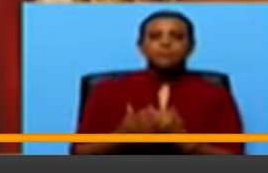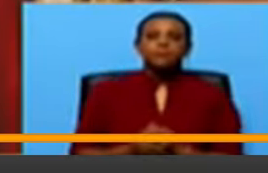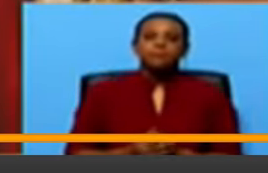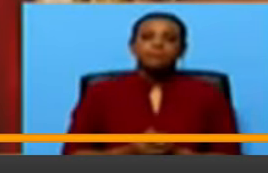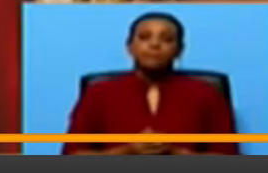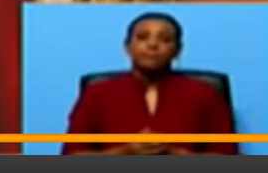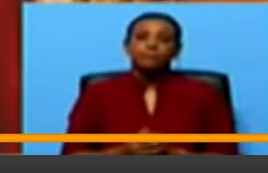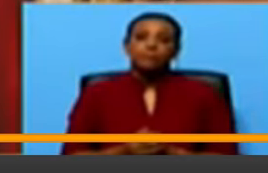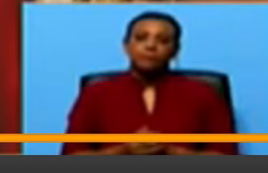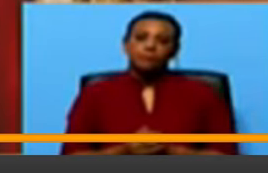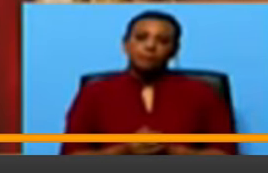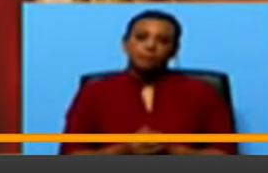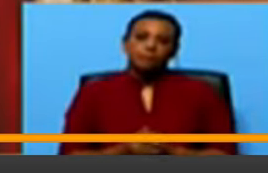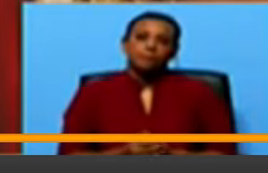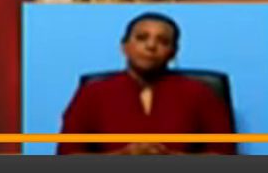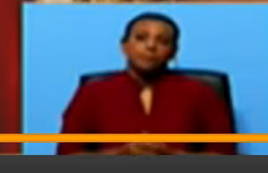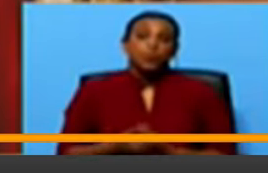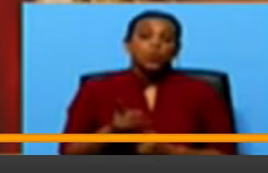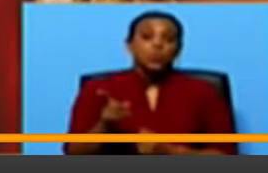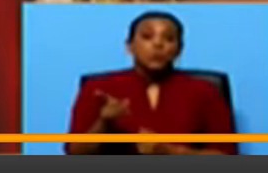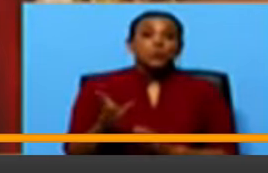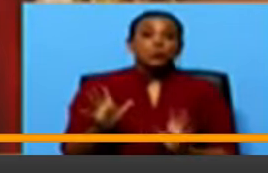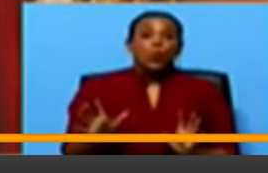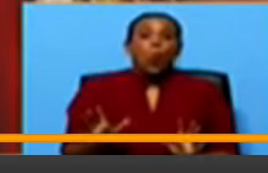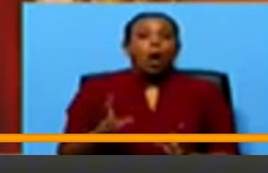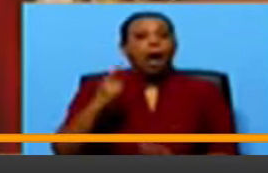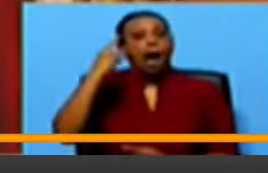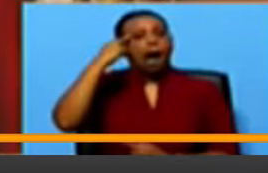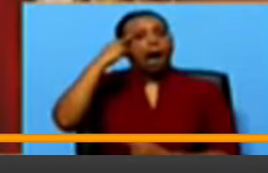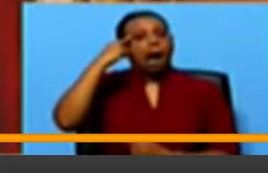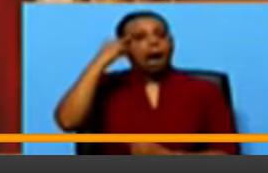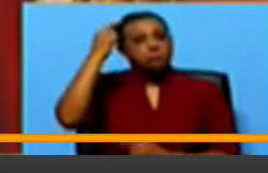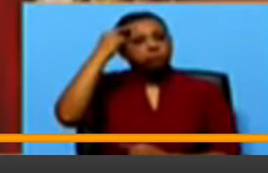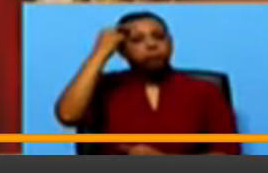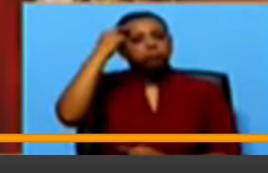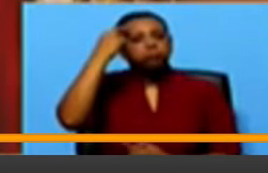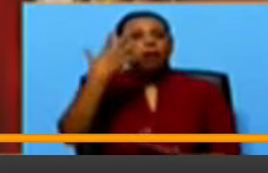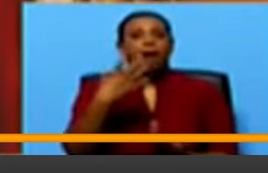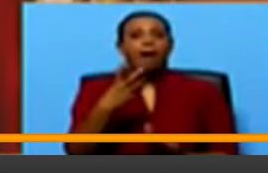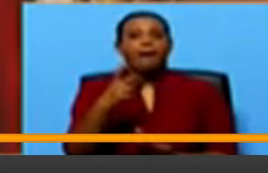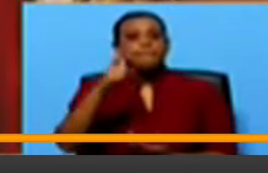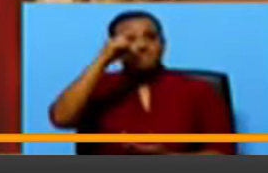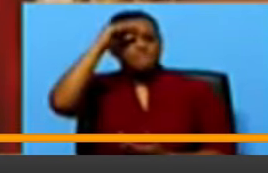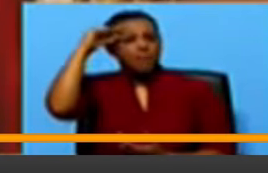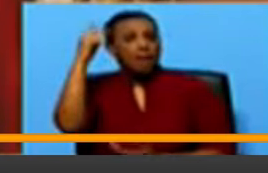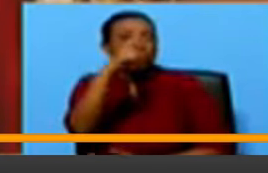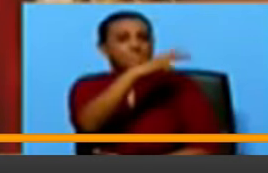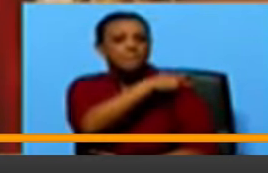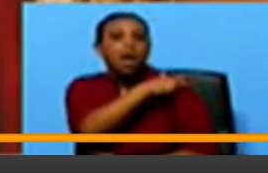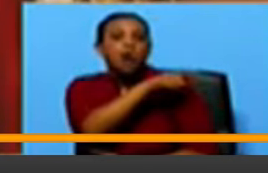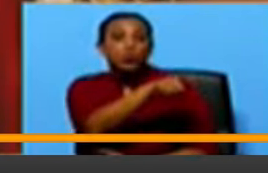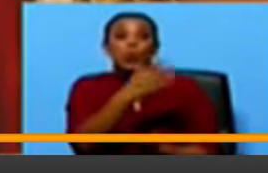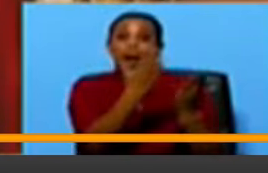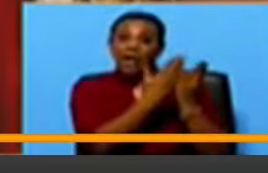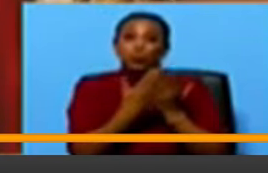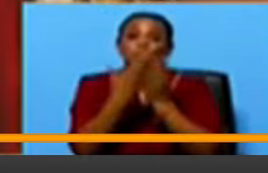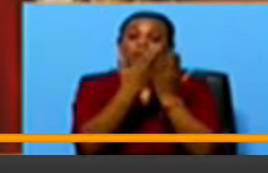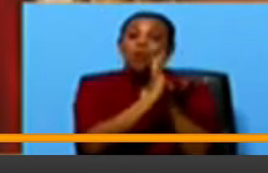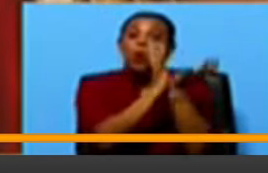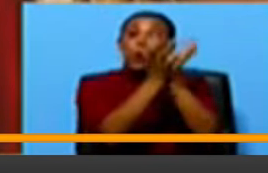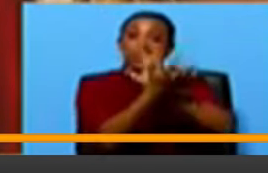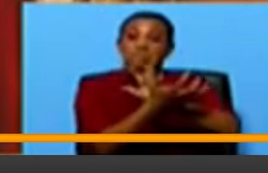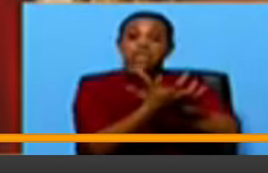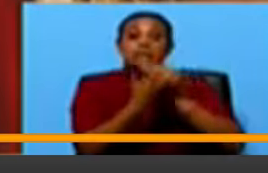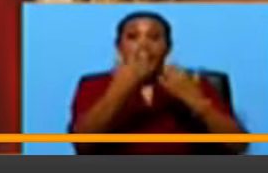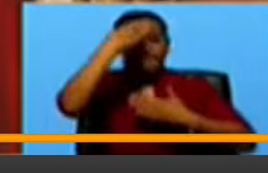porque compartía la reflexión con el general en jefe Vladimir Padrino López, que es un estudioso de la geopolítica, ha